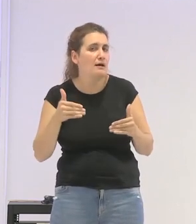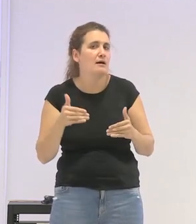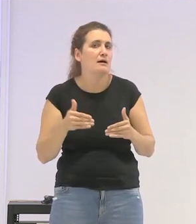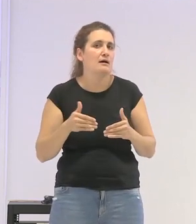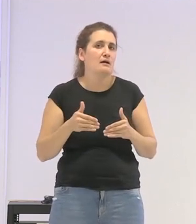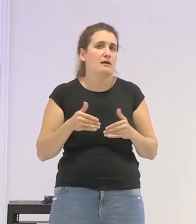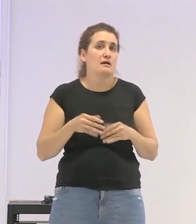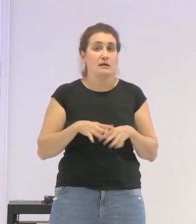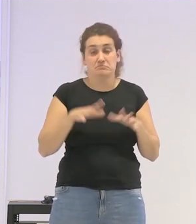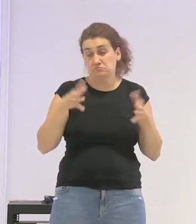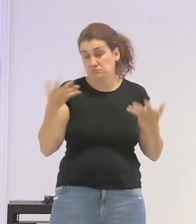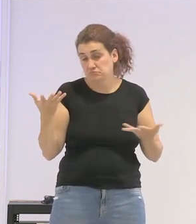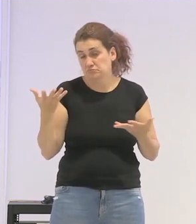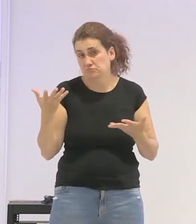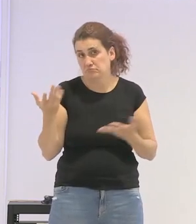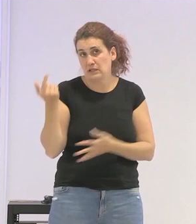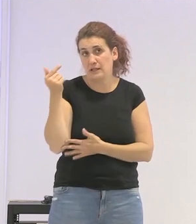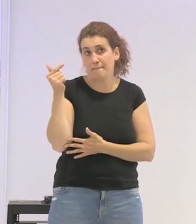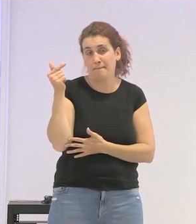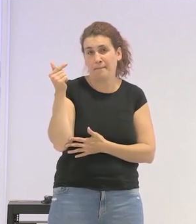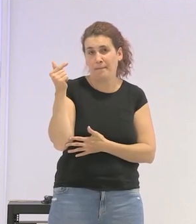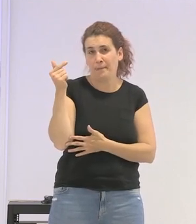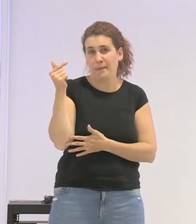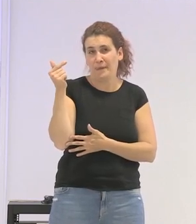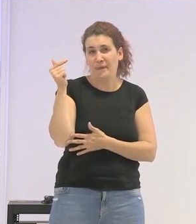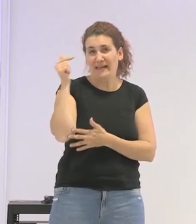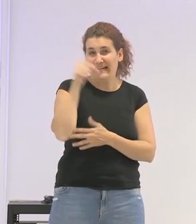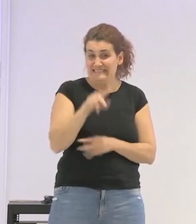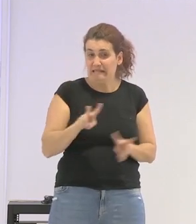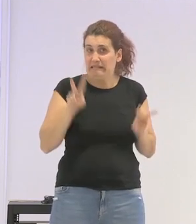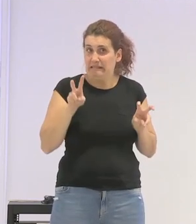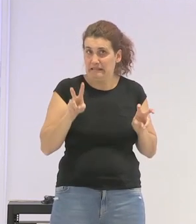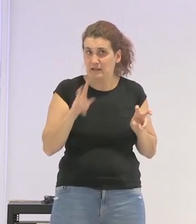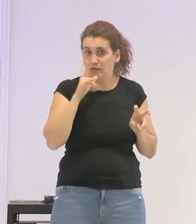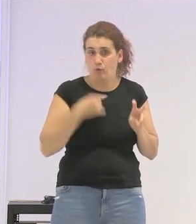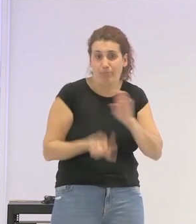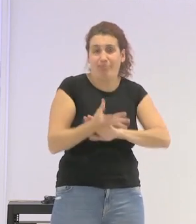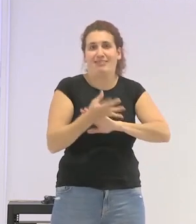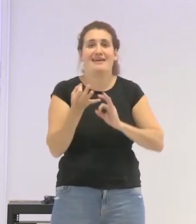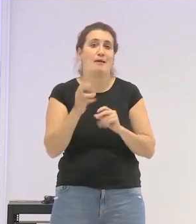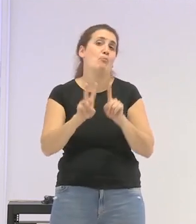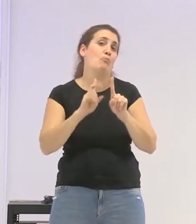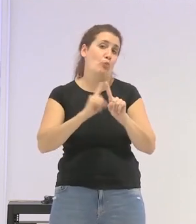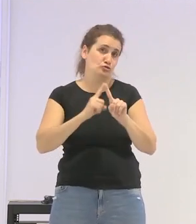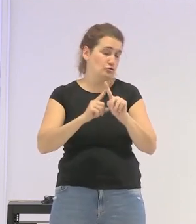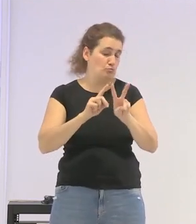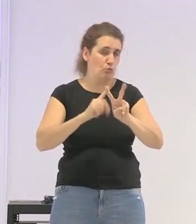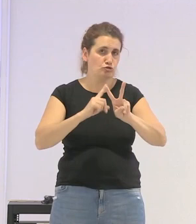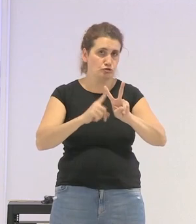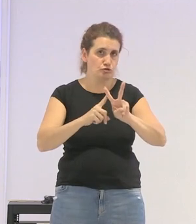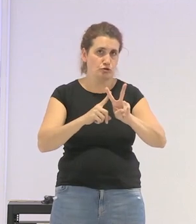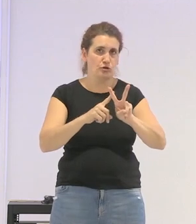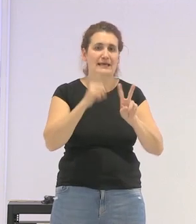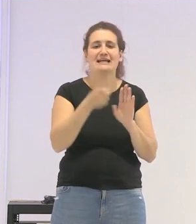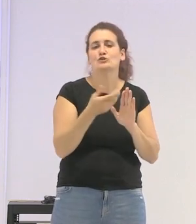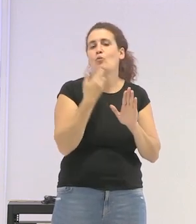y precisamente en ese interín, digamos, surgió Vox, que no es sino una escisión del